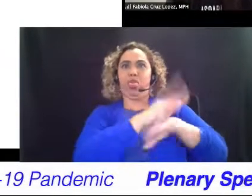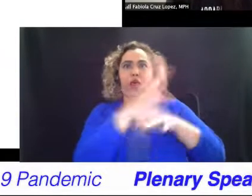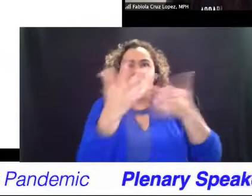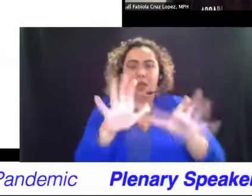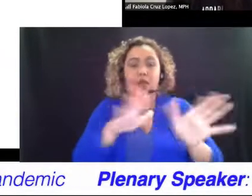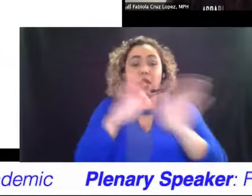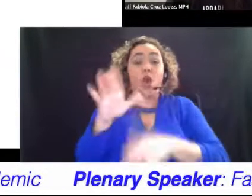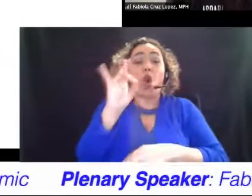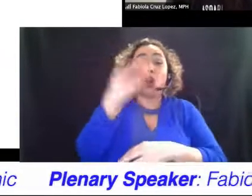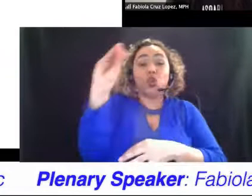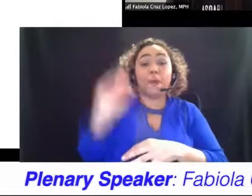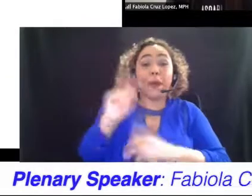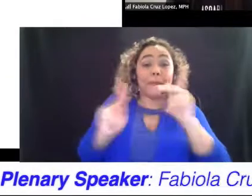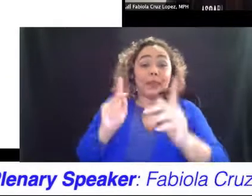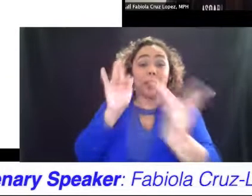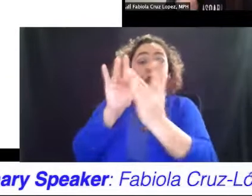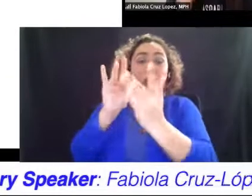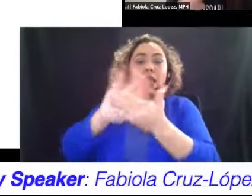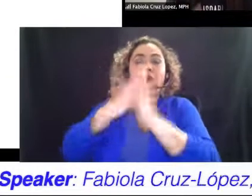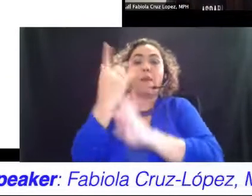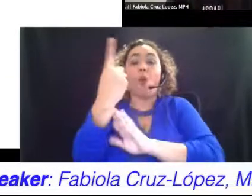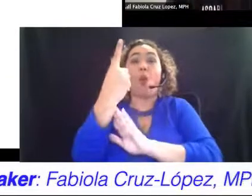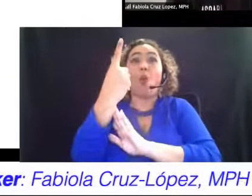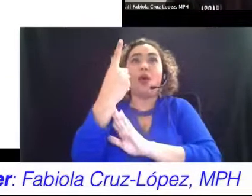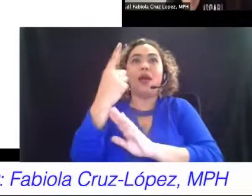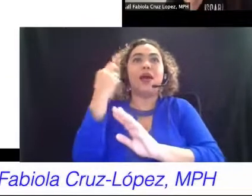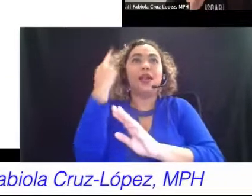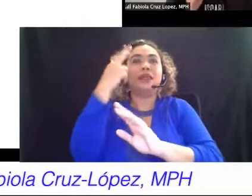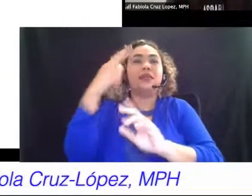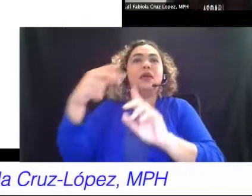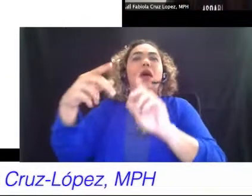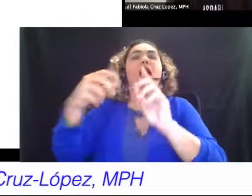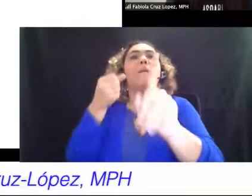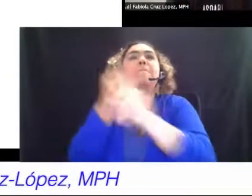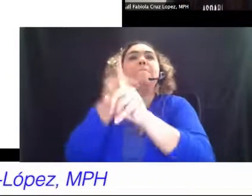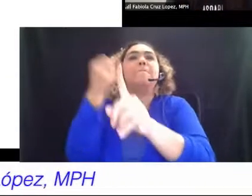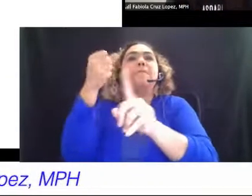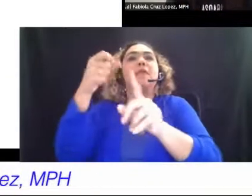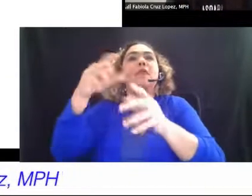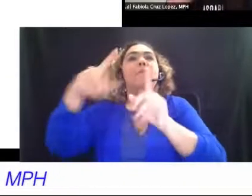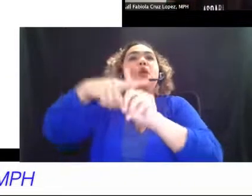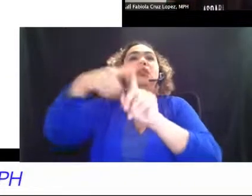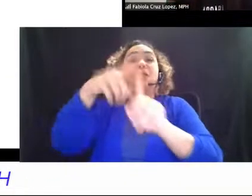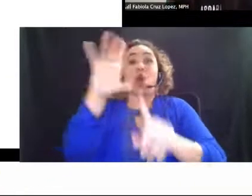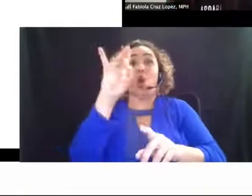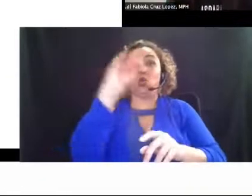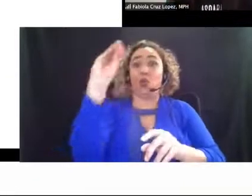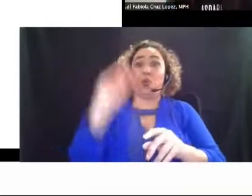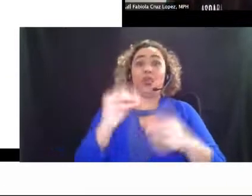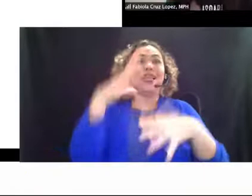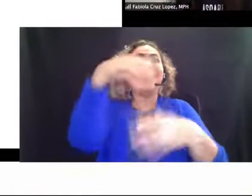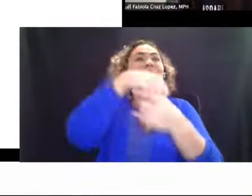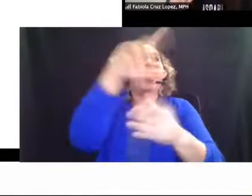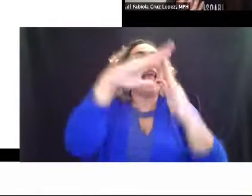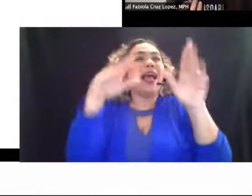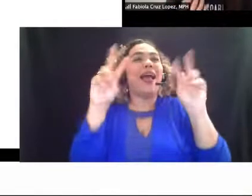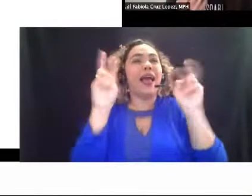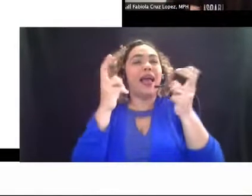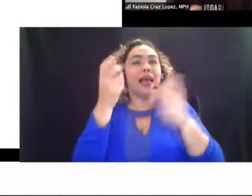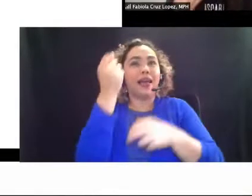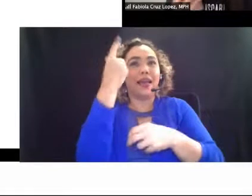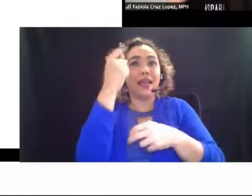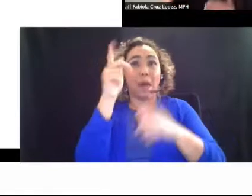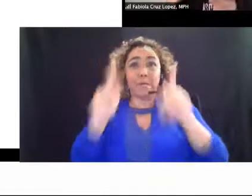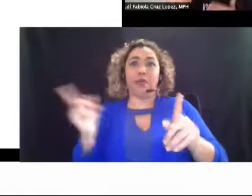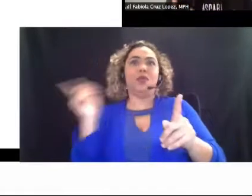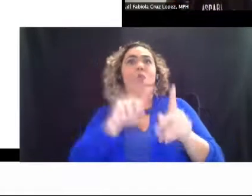los contactos se convierten en casos. Esto es bien importante porque ese 8% ya está en sus casas. Está en sus casas y de esta forma